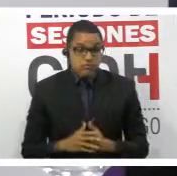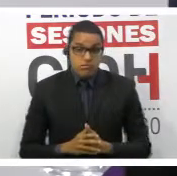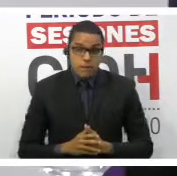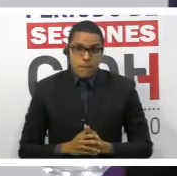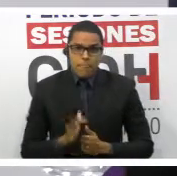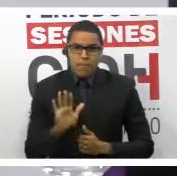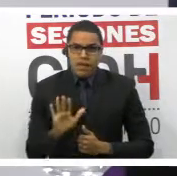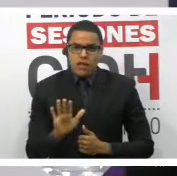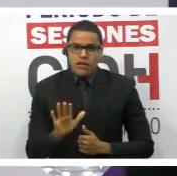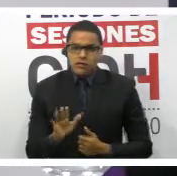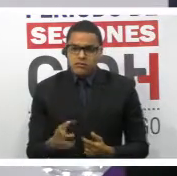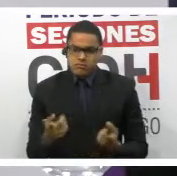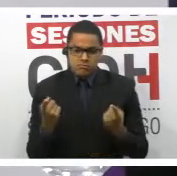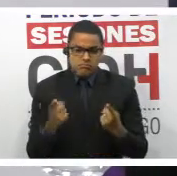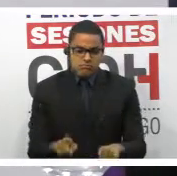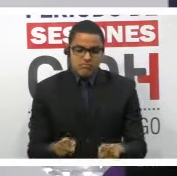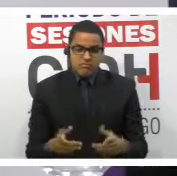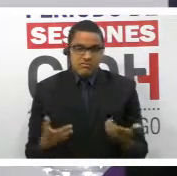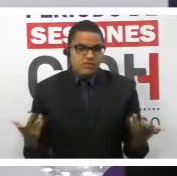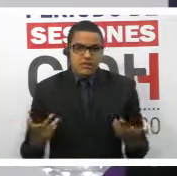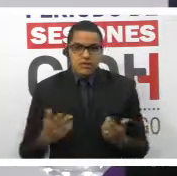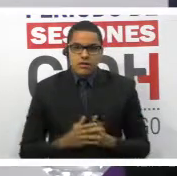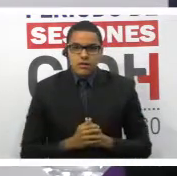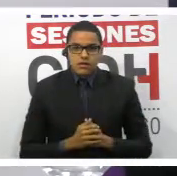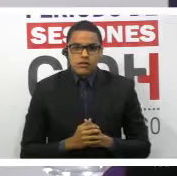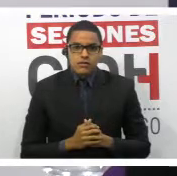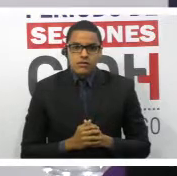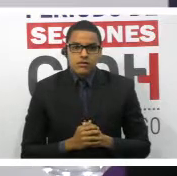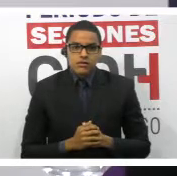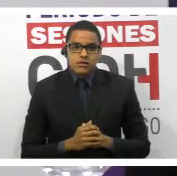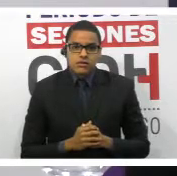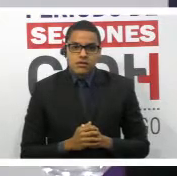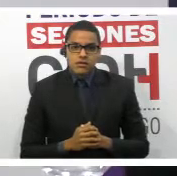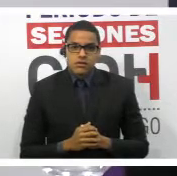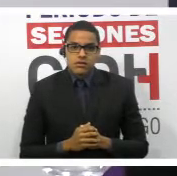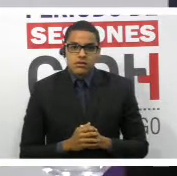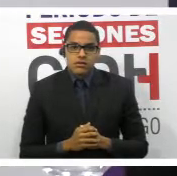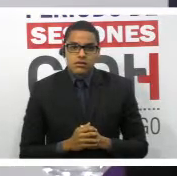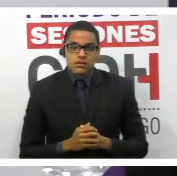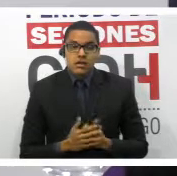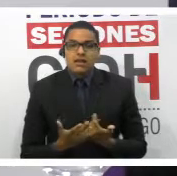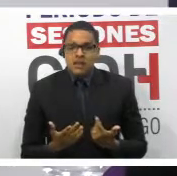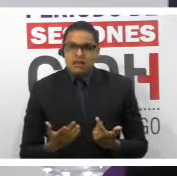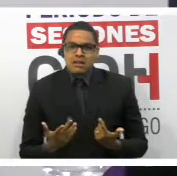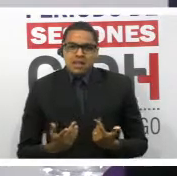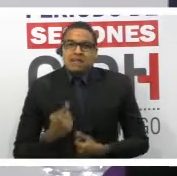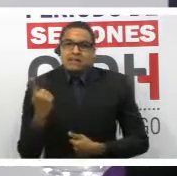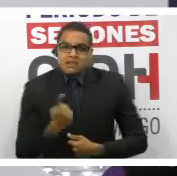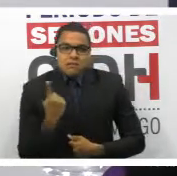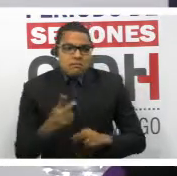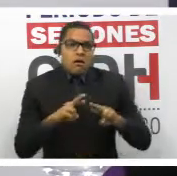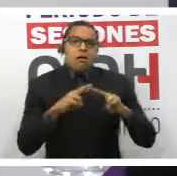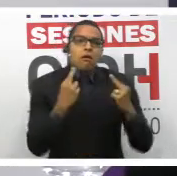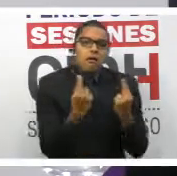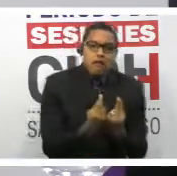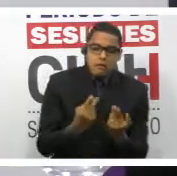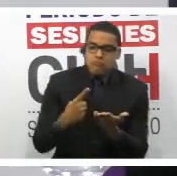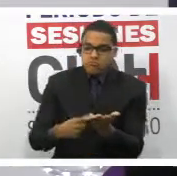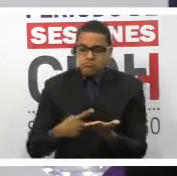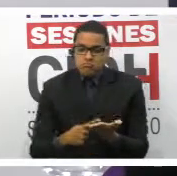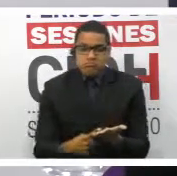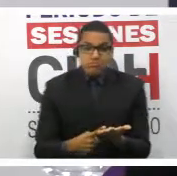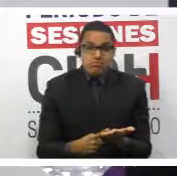con los instrumentos es pasar al nivel de la implementación y es allí